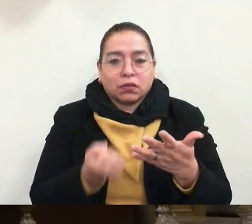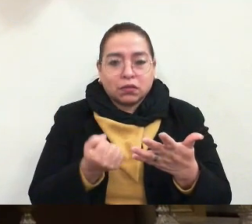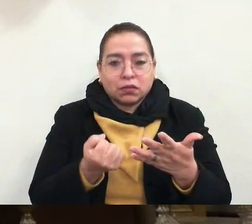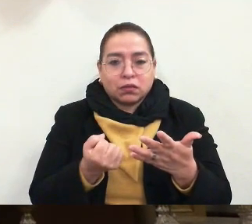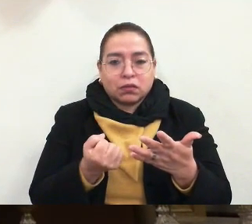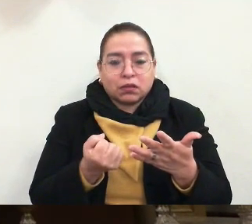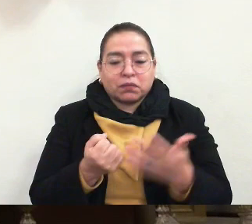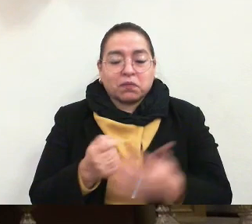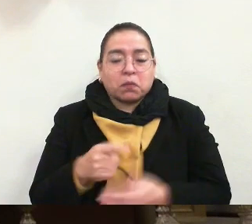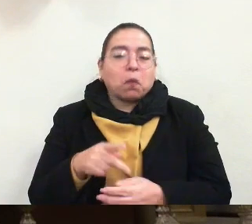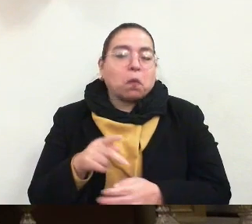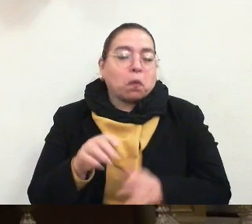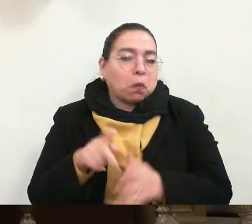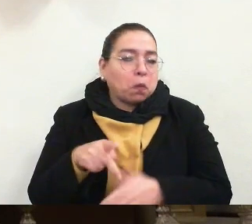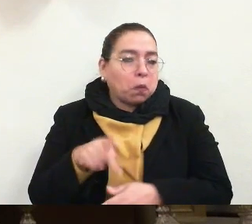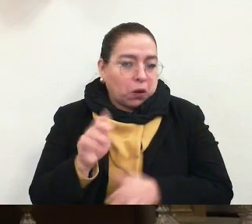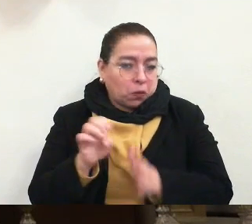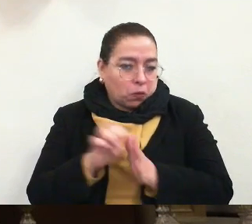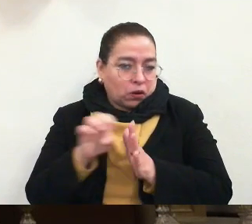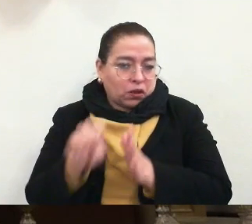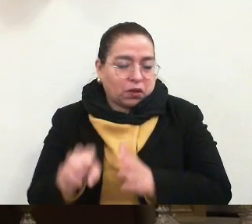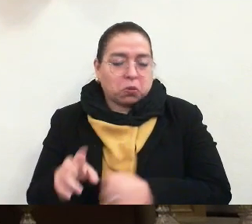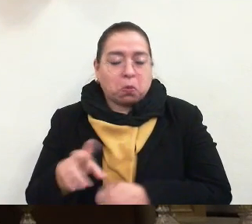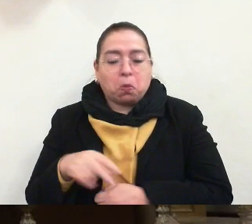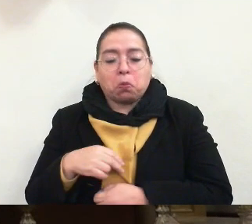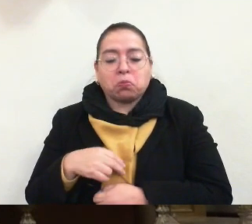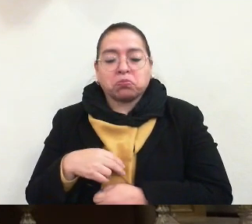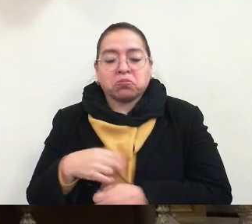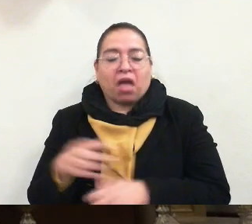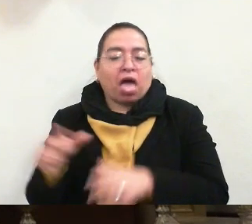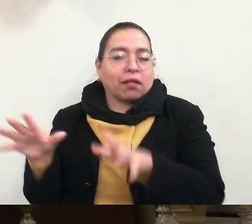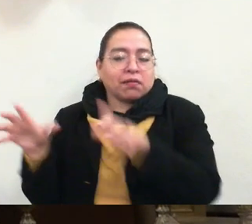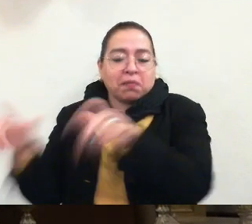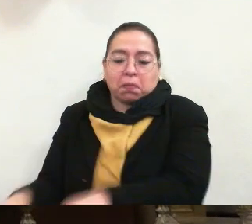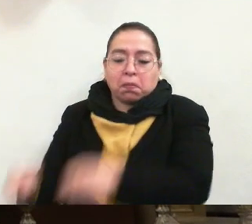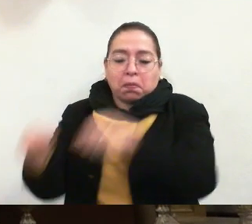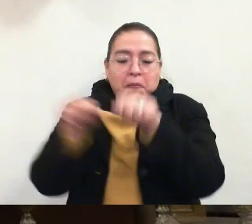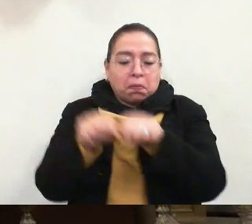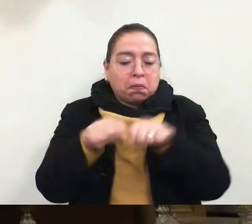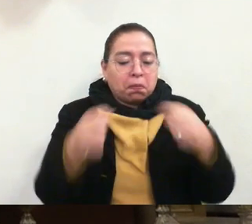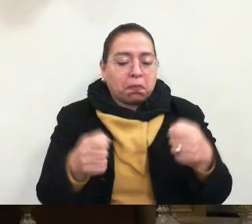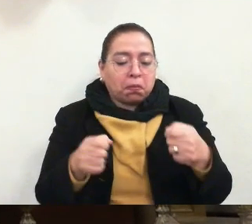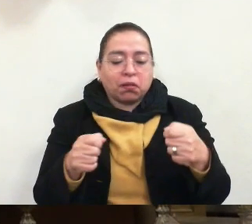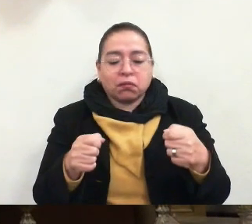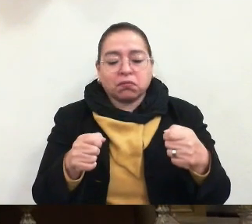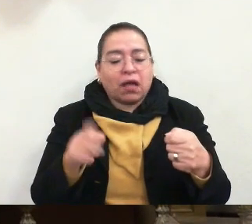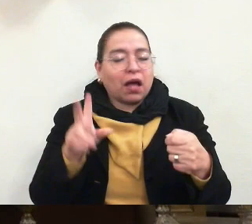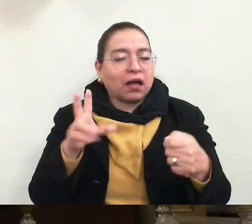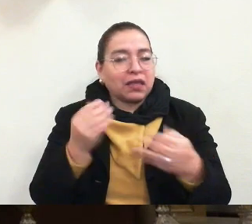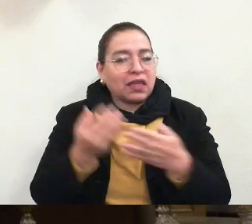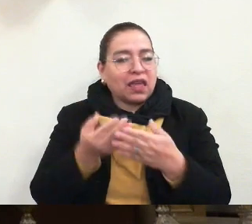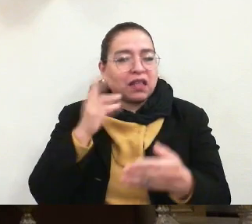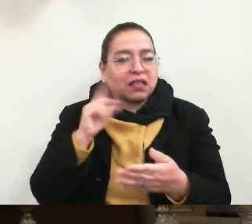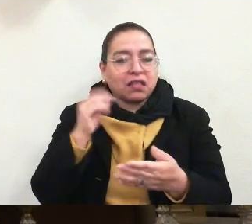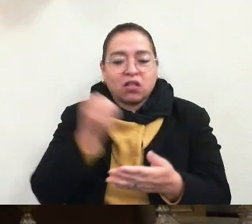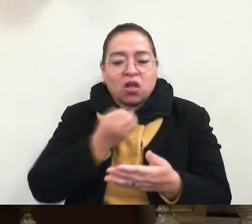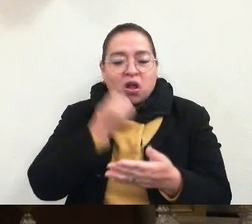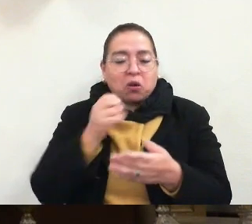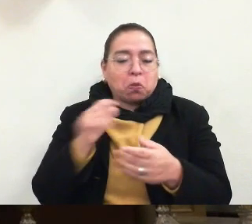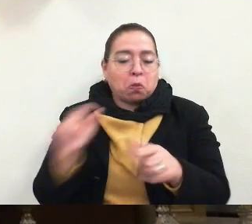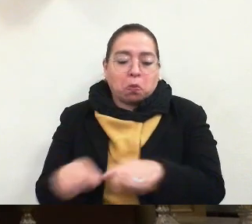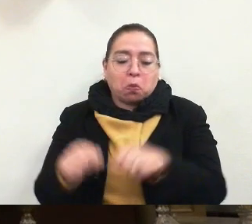El que no ora, a lo mejor encuentra cultura, a lo mejor